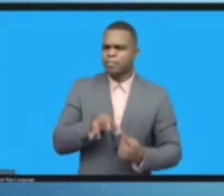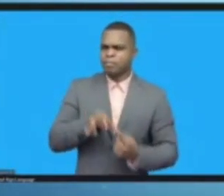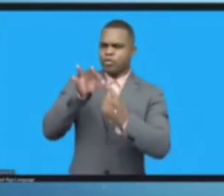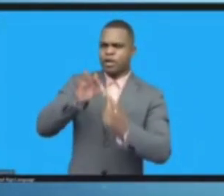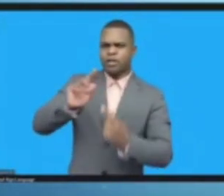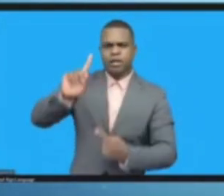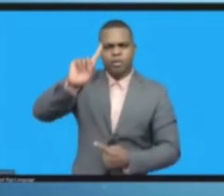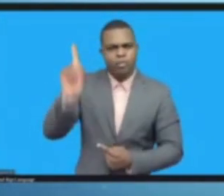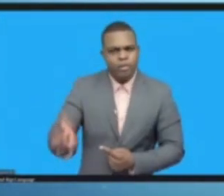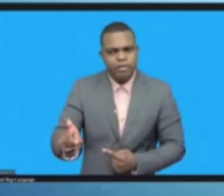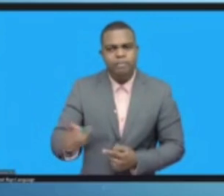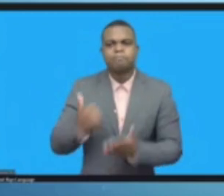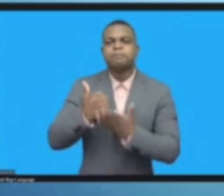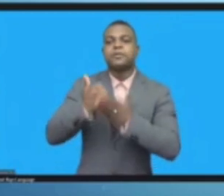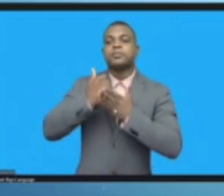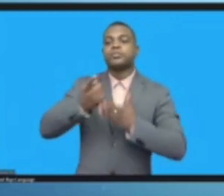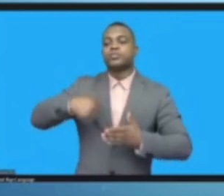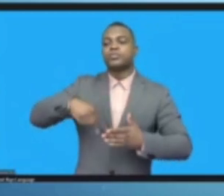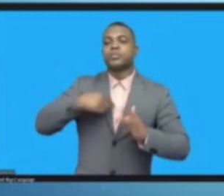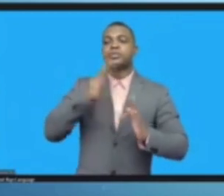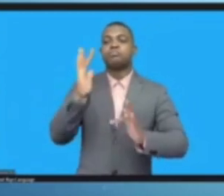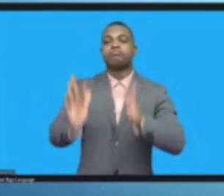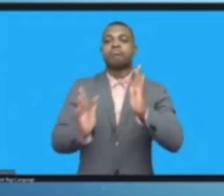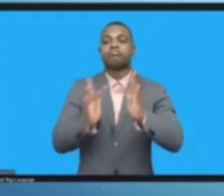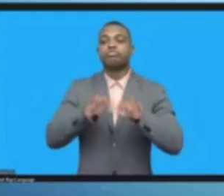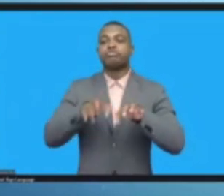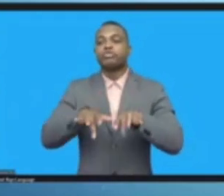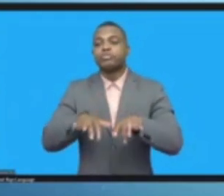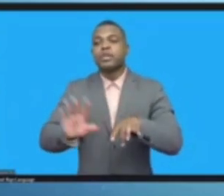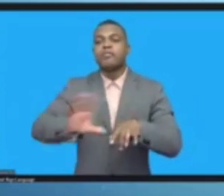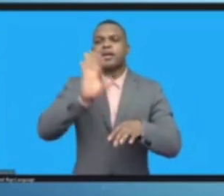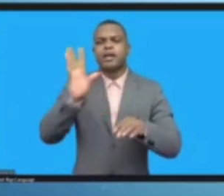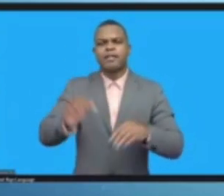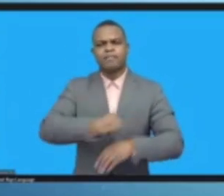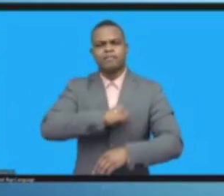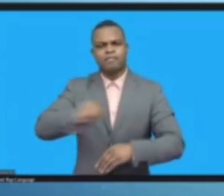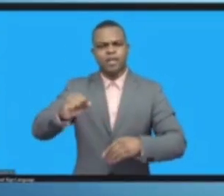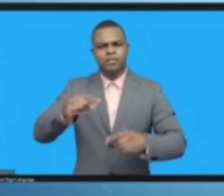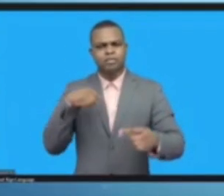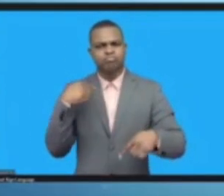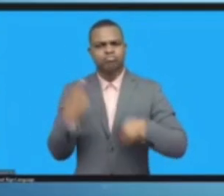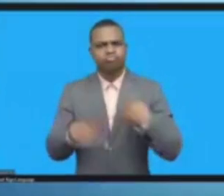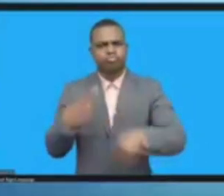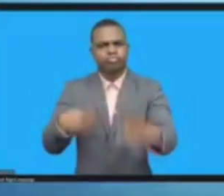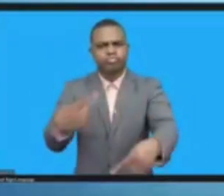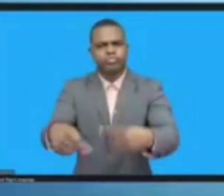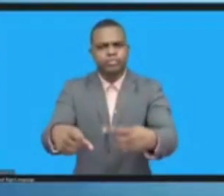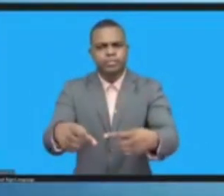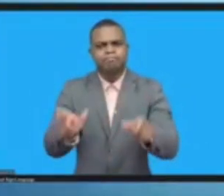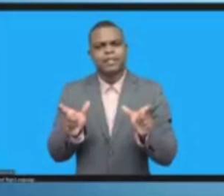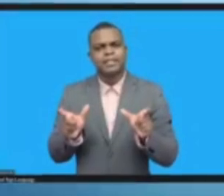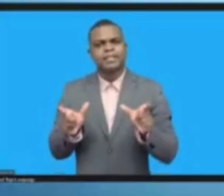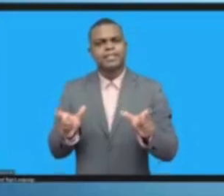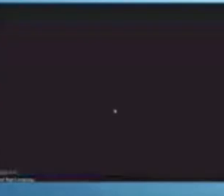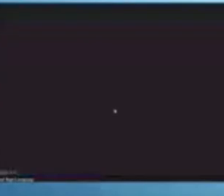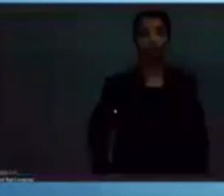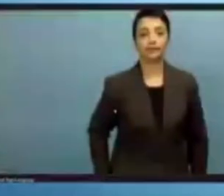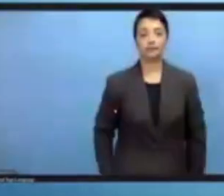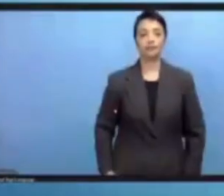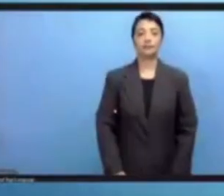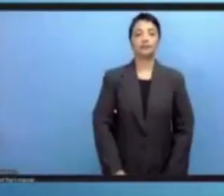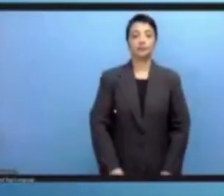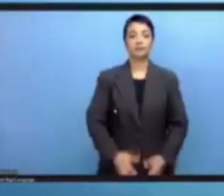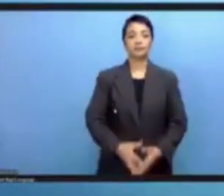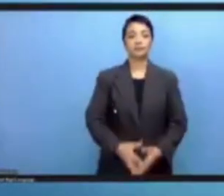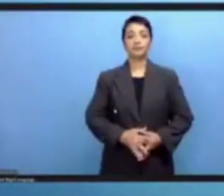esto por eso estamos aquí de esto estamos hablando quiero agradecerles a todos por el tiempo y me voy a remangar para